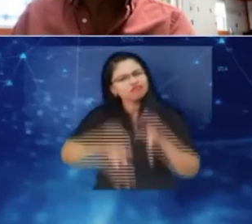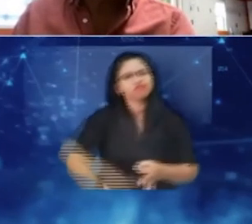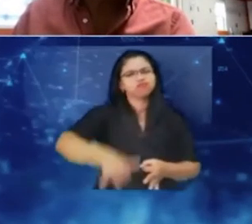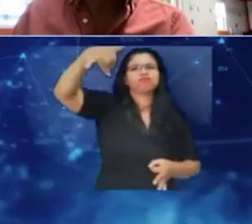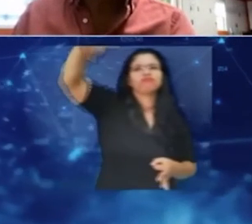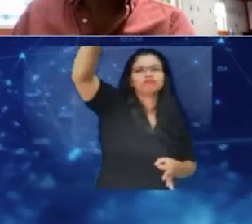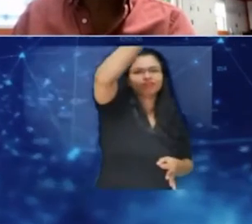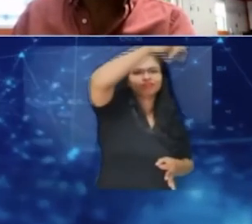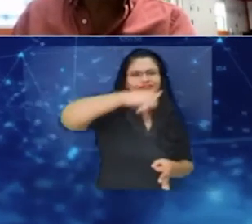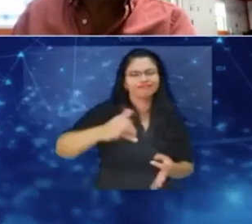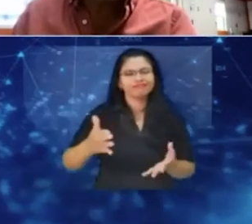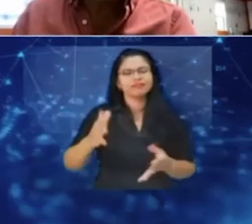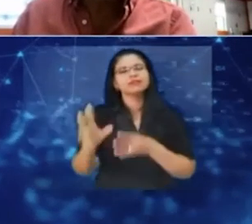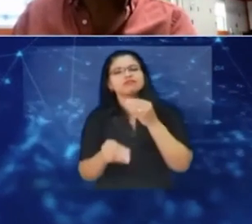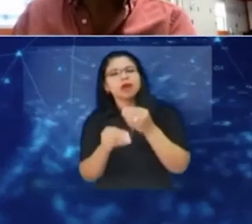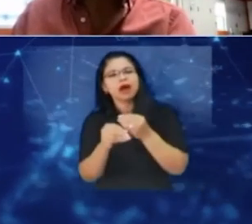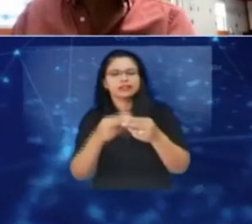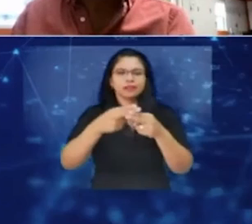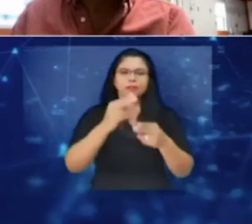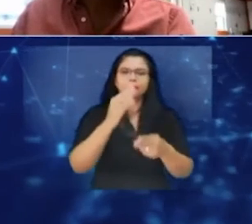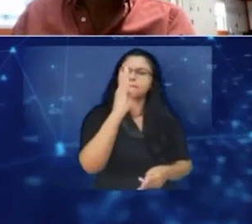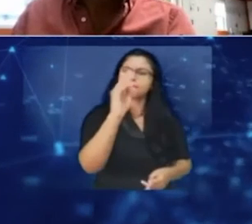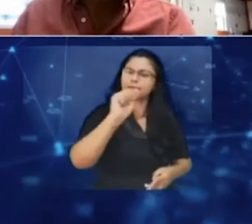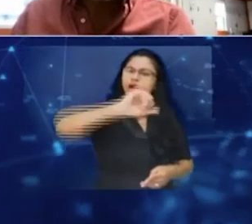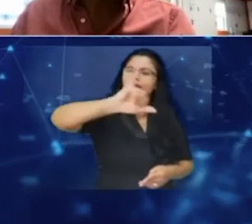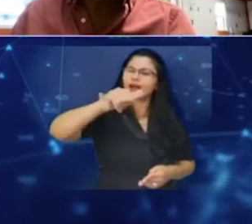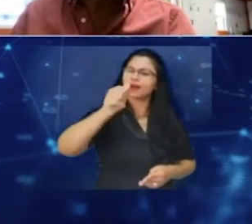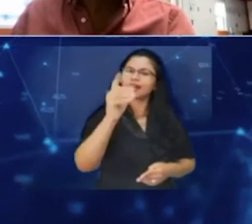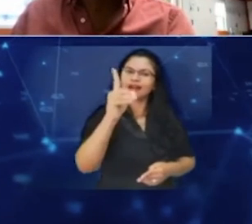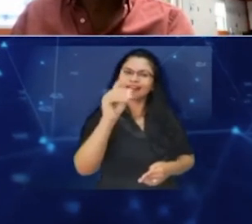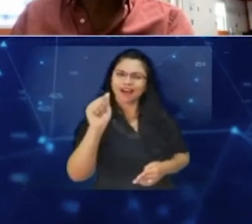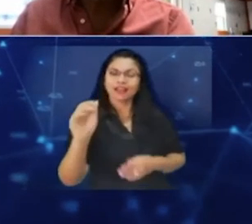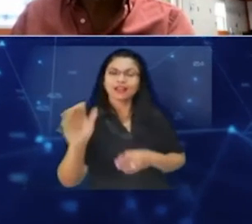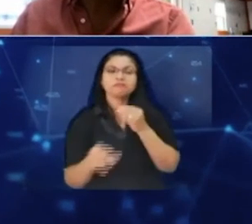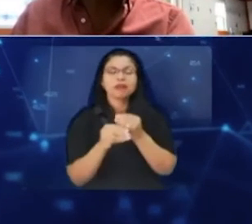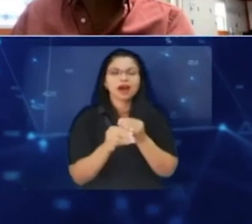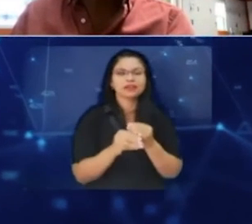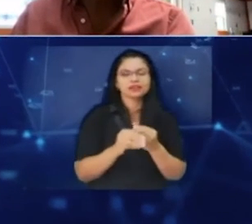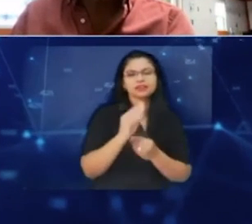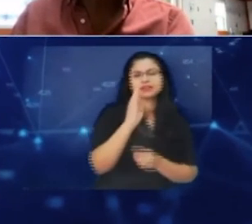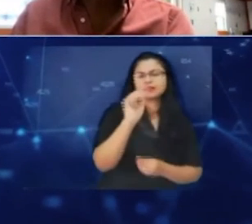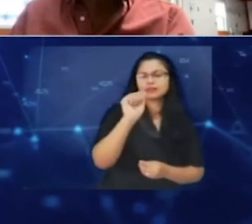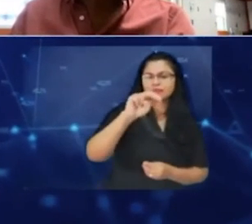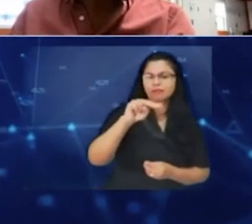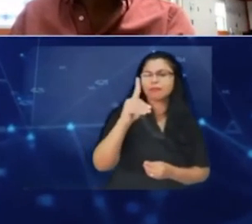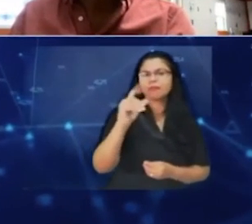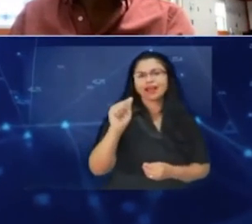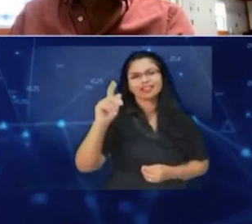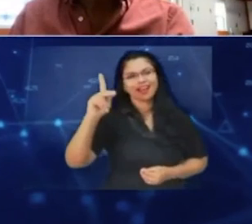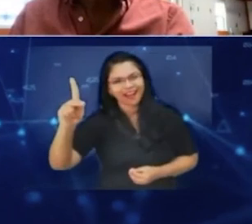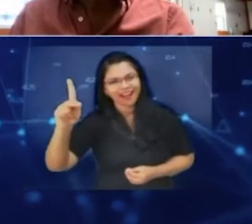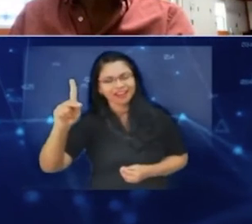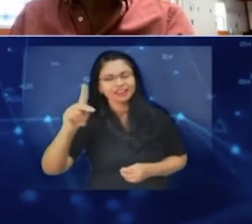los satélites con bandas de bajada, todo nuestro operaciones en banda KA, incluso telemetría y comando también es en KA. Tenemos